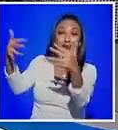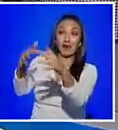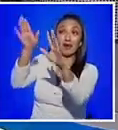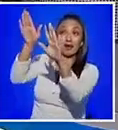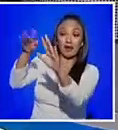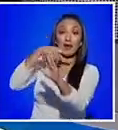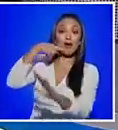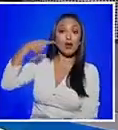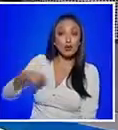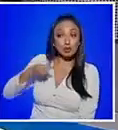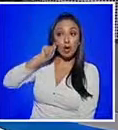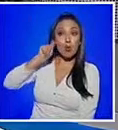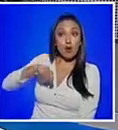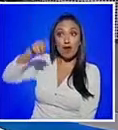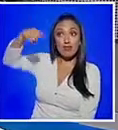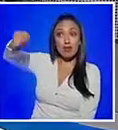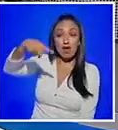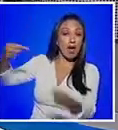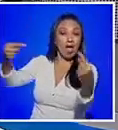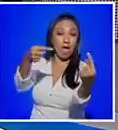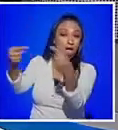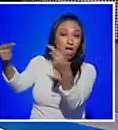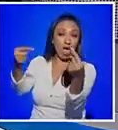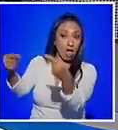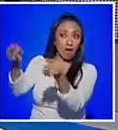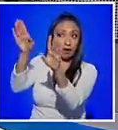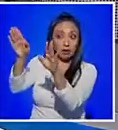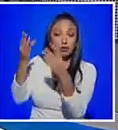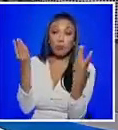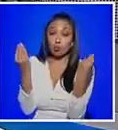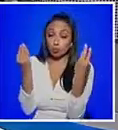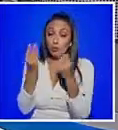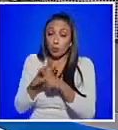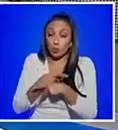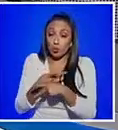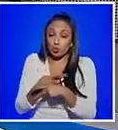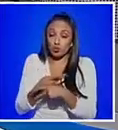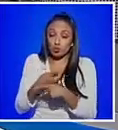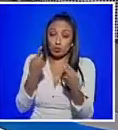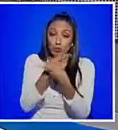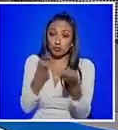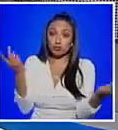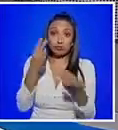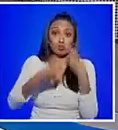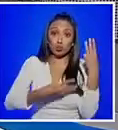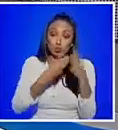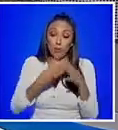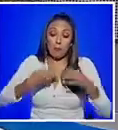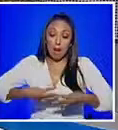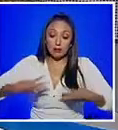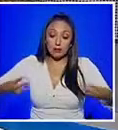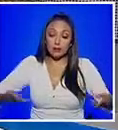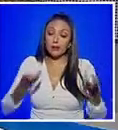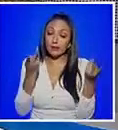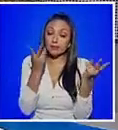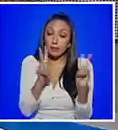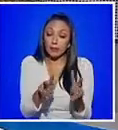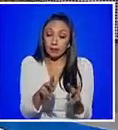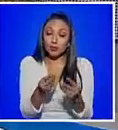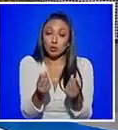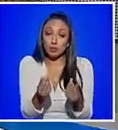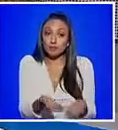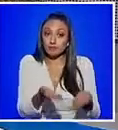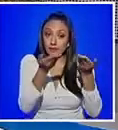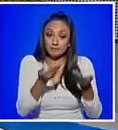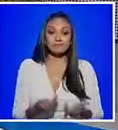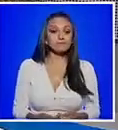Ucrania, que ha afectado a los costos de miles de productos en todo el mundo, y los útiles escolares no están exceptuados de esa